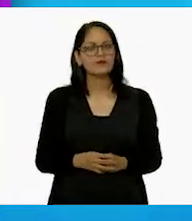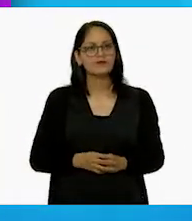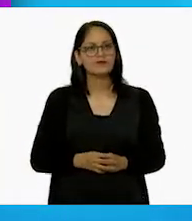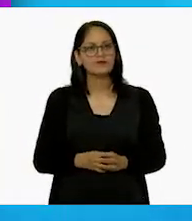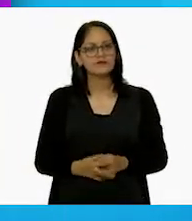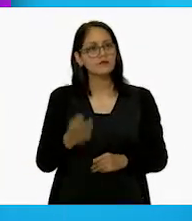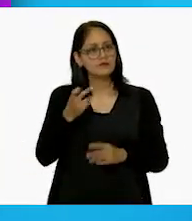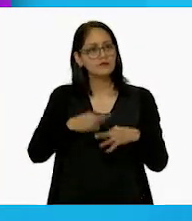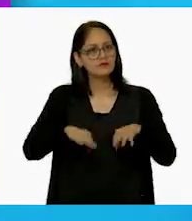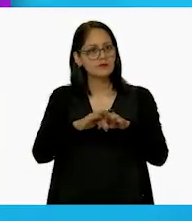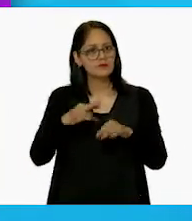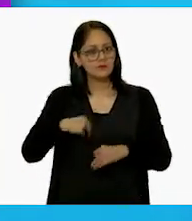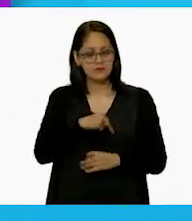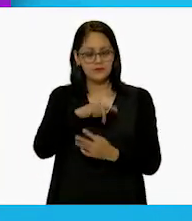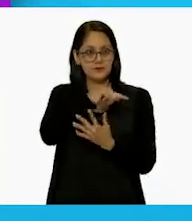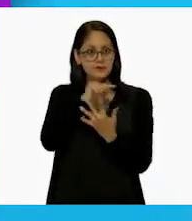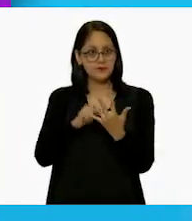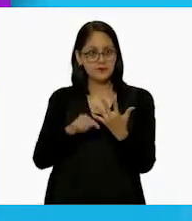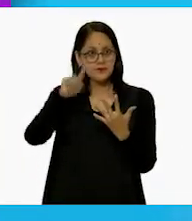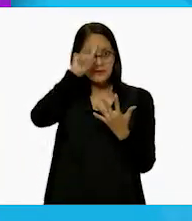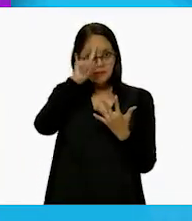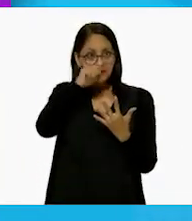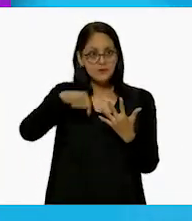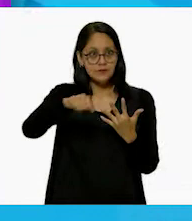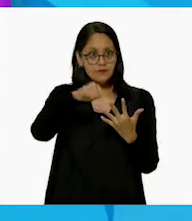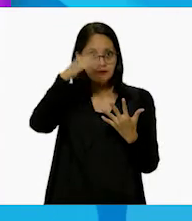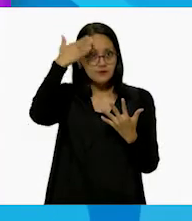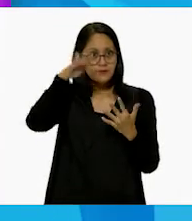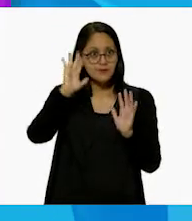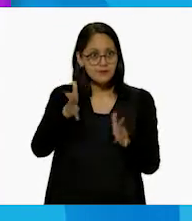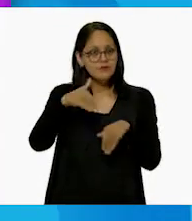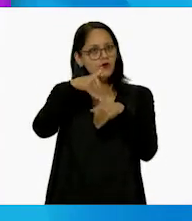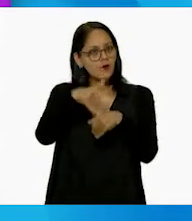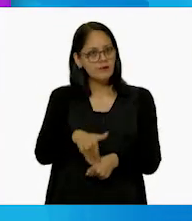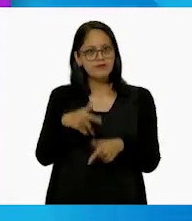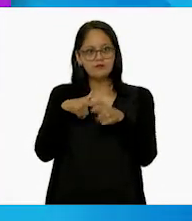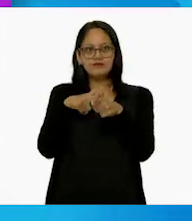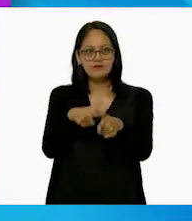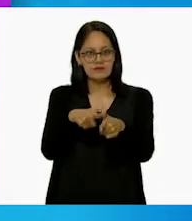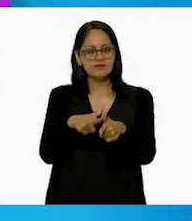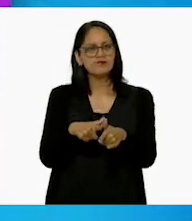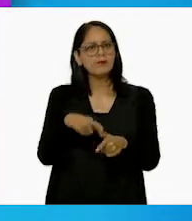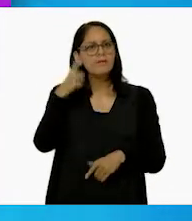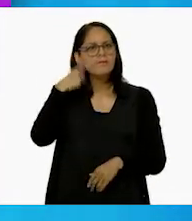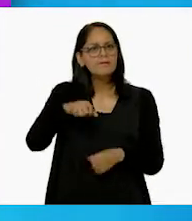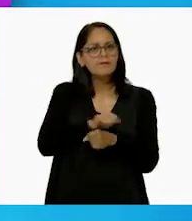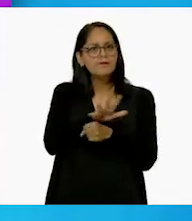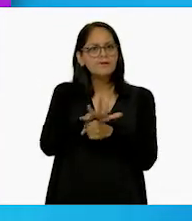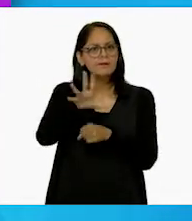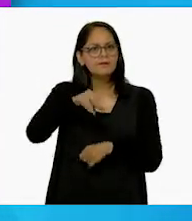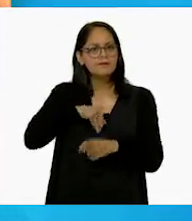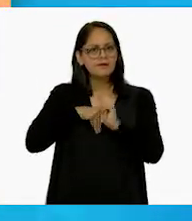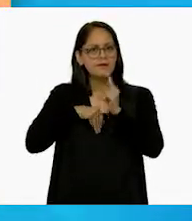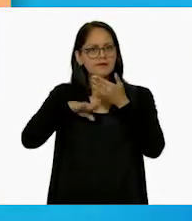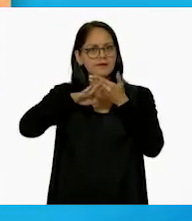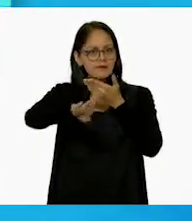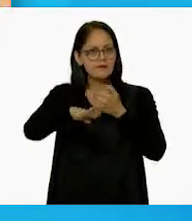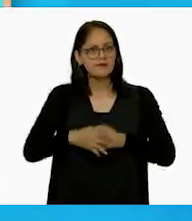personas. Por eso hay que continuar cuidándonos siguiendo las buenas prácticas que ya todos conocemos para evitar contagiarnos.